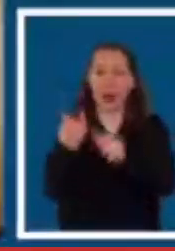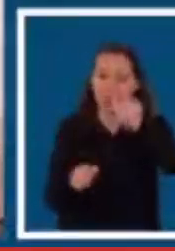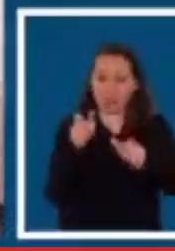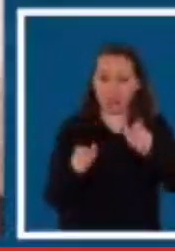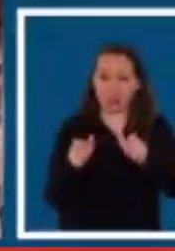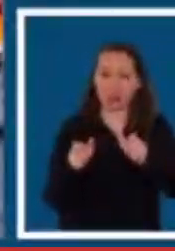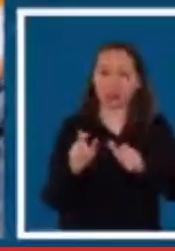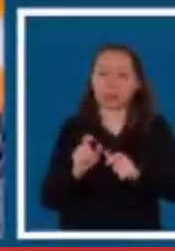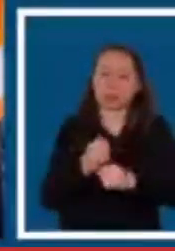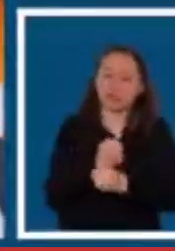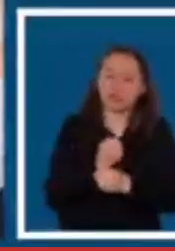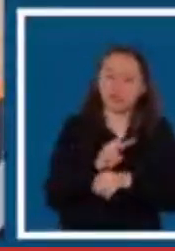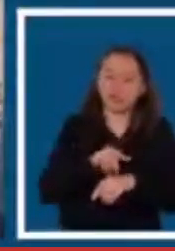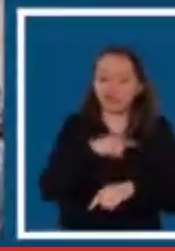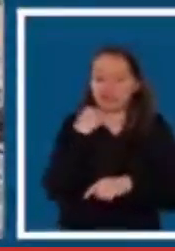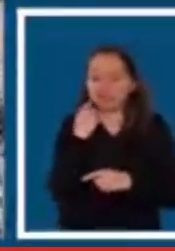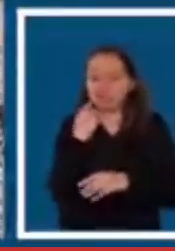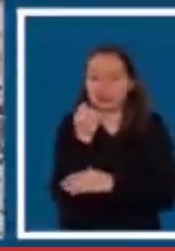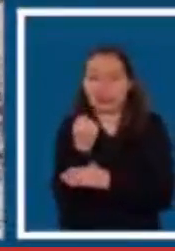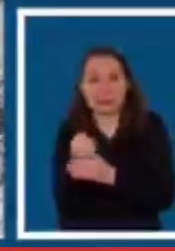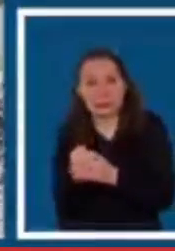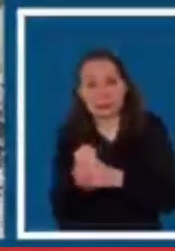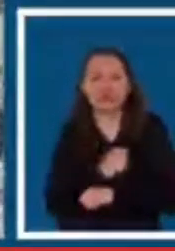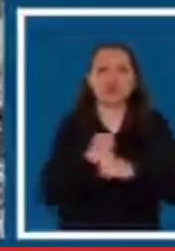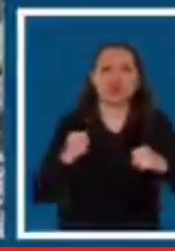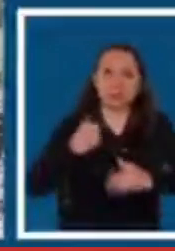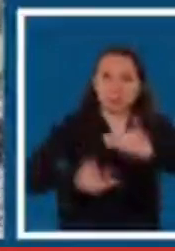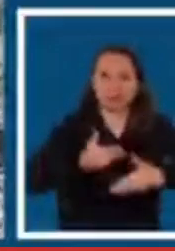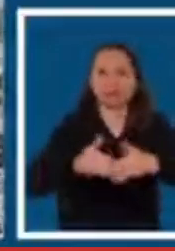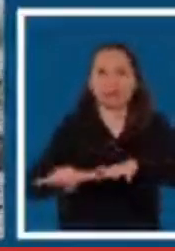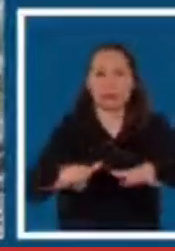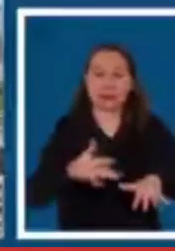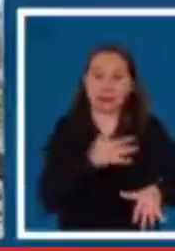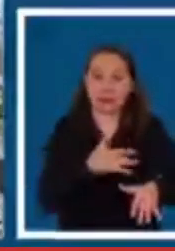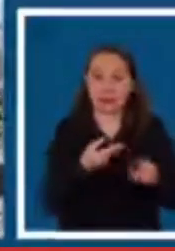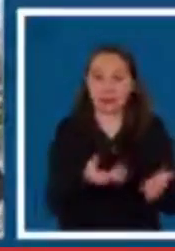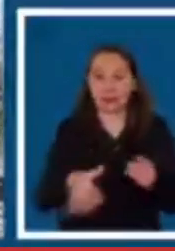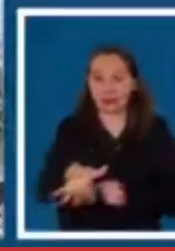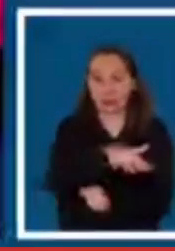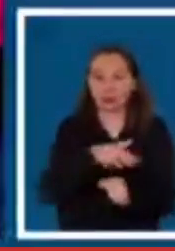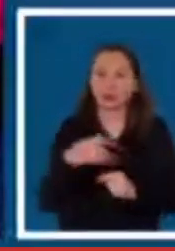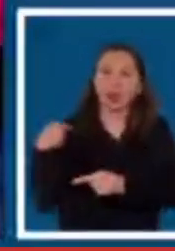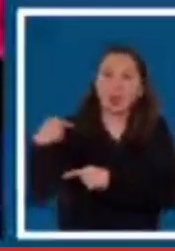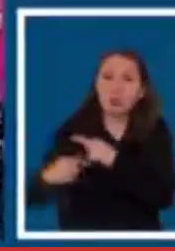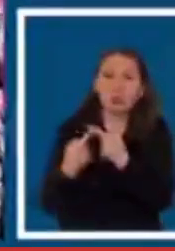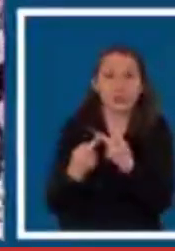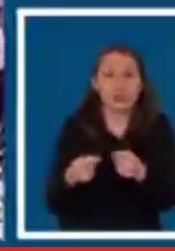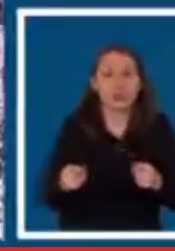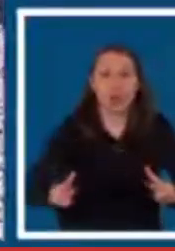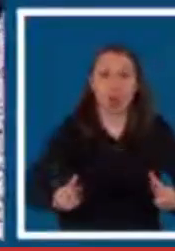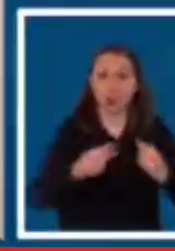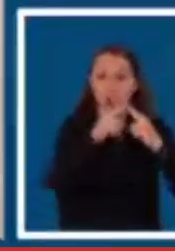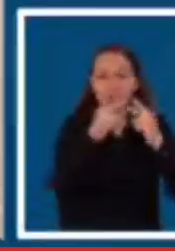personas a levantarse de esta lamentable tragedia Y eso es importante decir son procesos distintos al proceso de